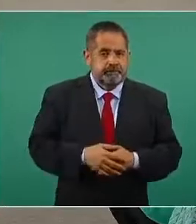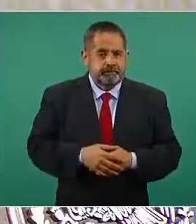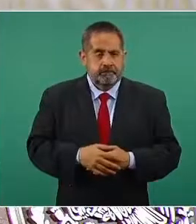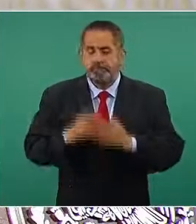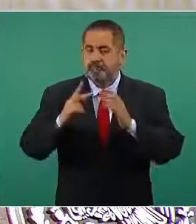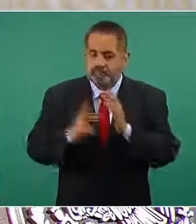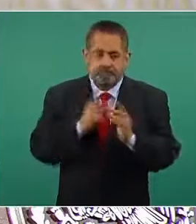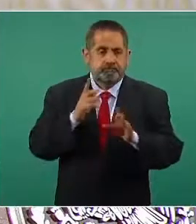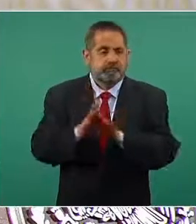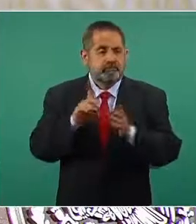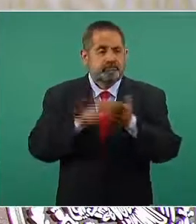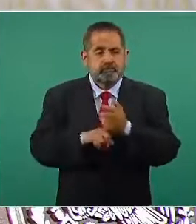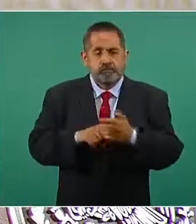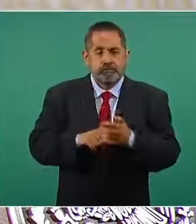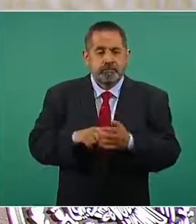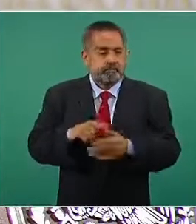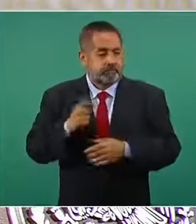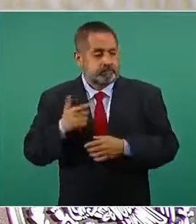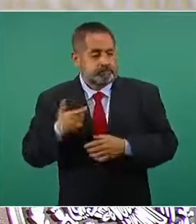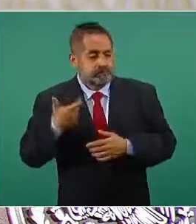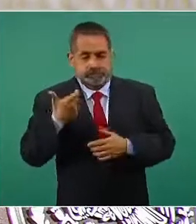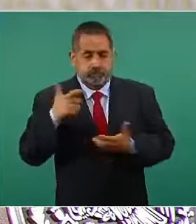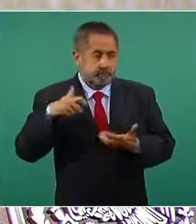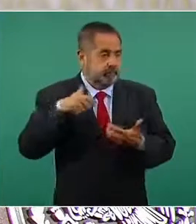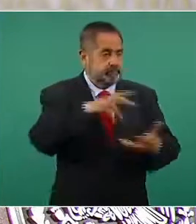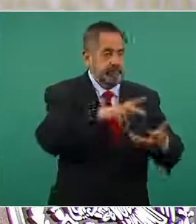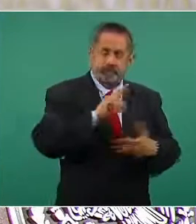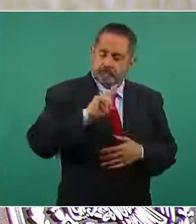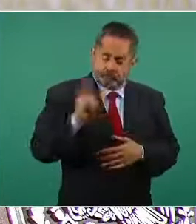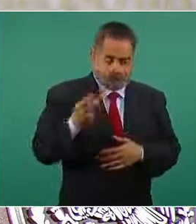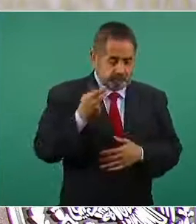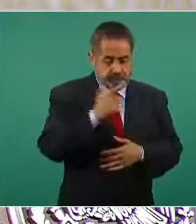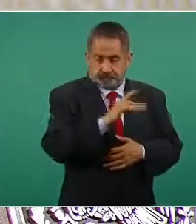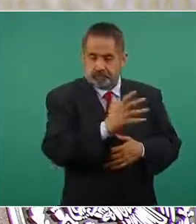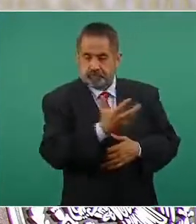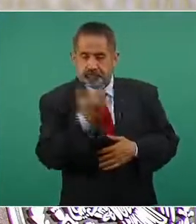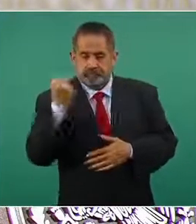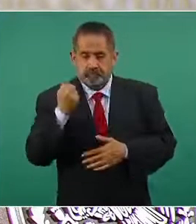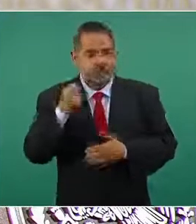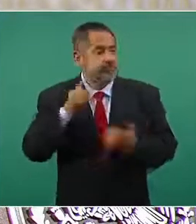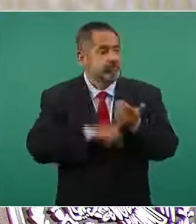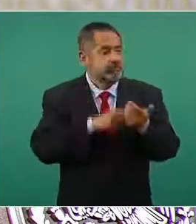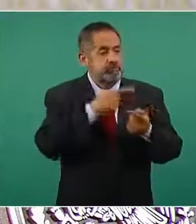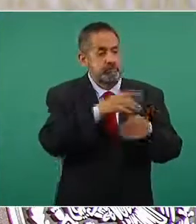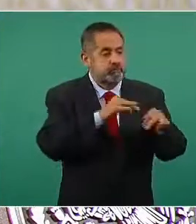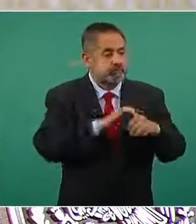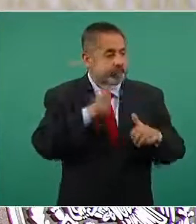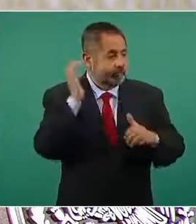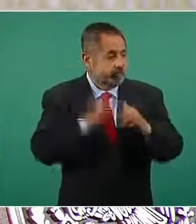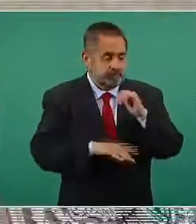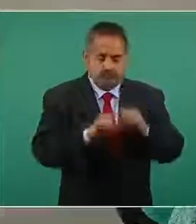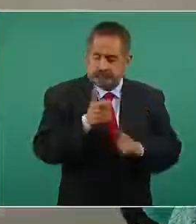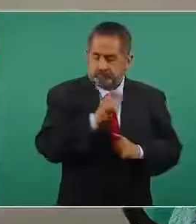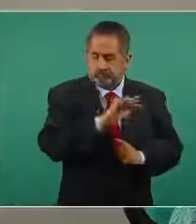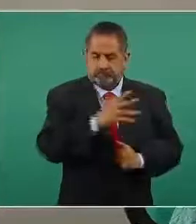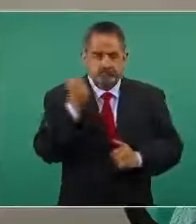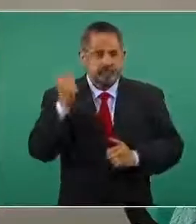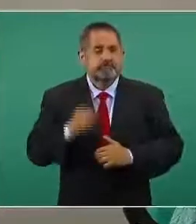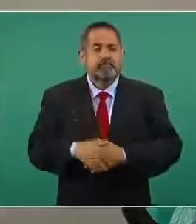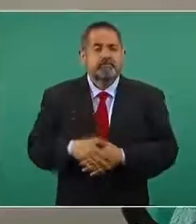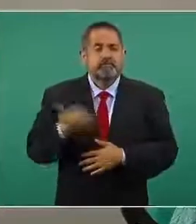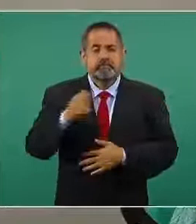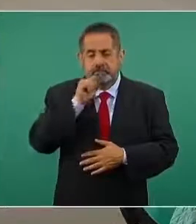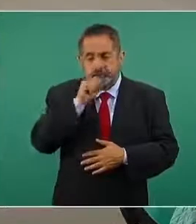el ejercicio de recursos devueltos a la empresa al determinar la conclusión de los trabajos de remediación.